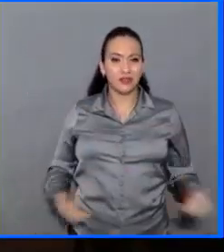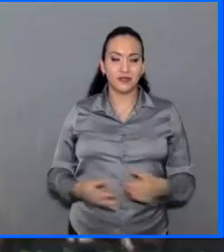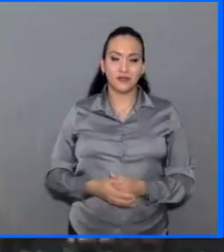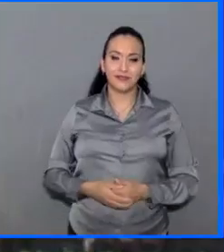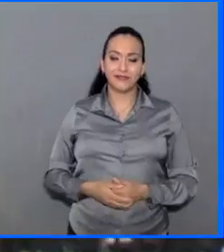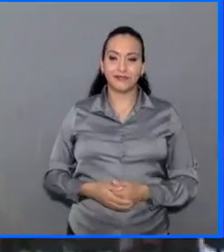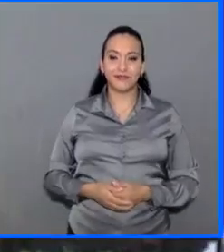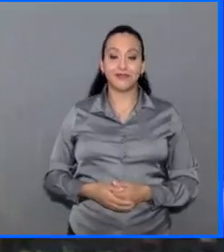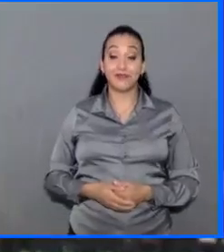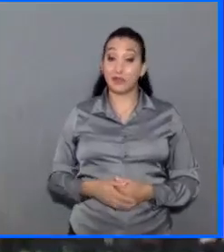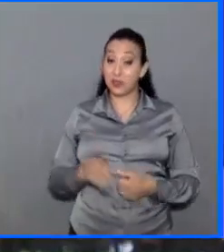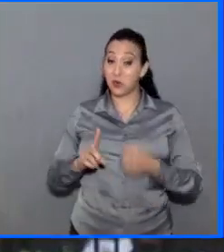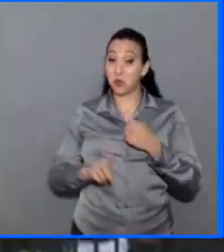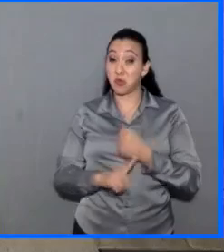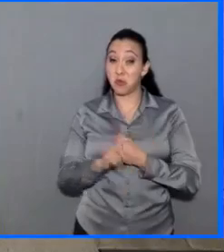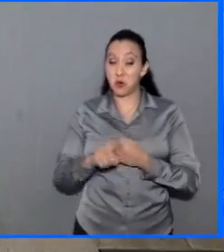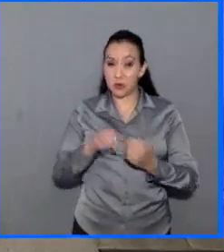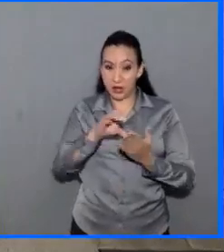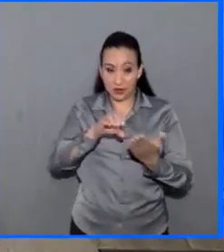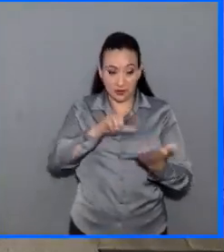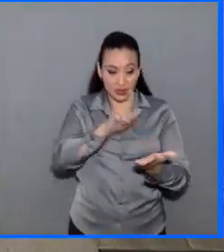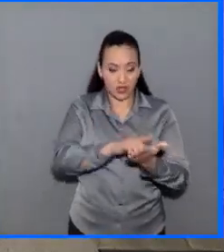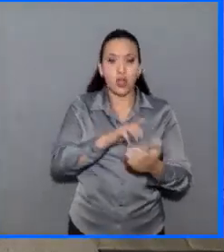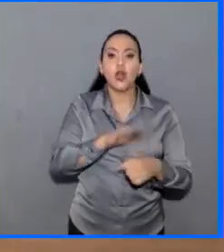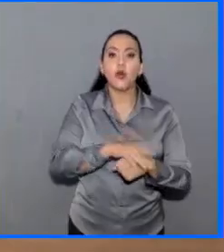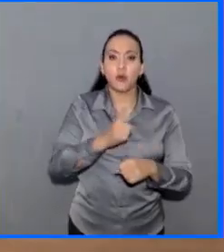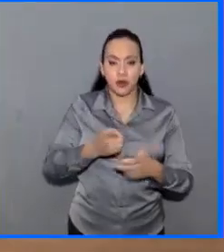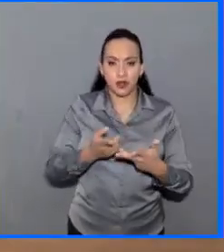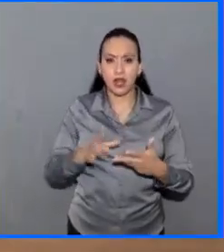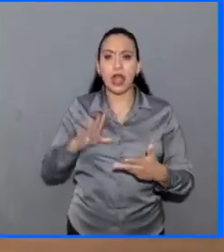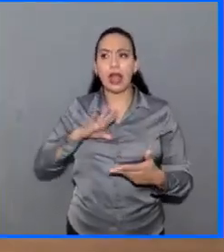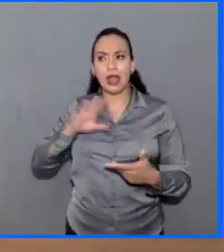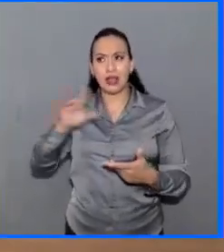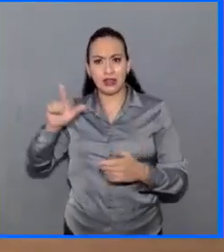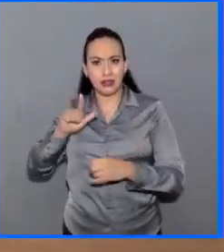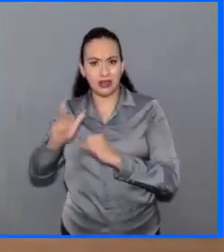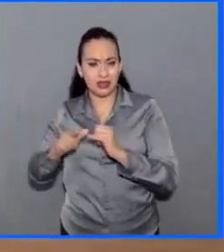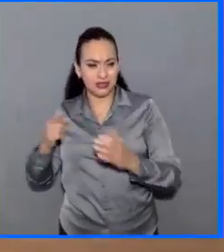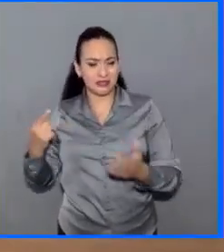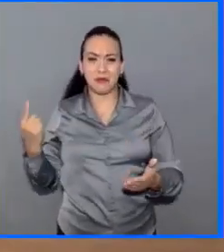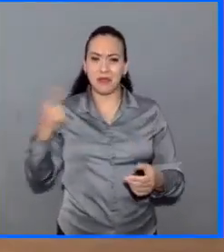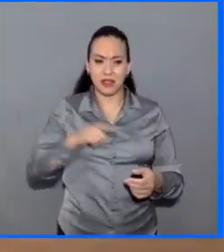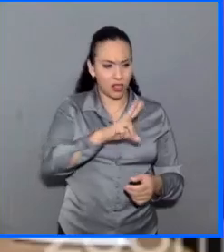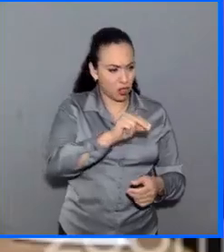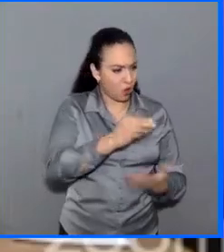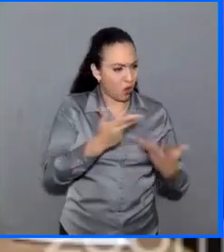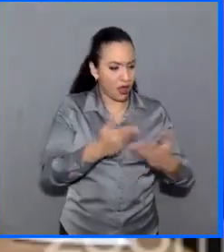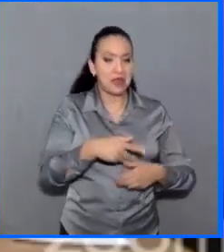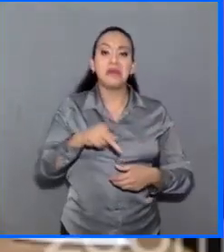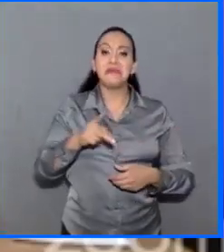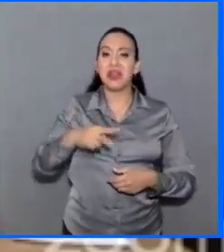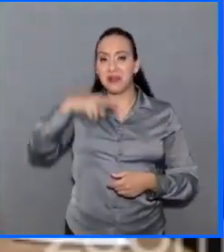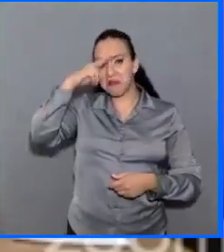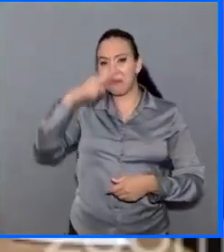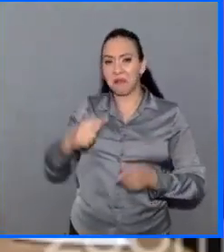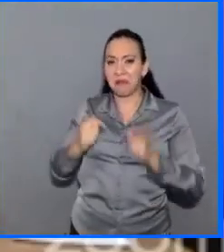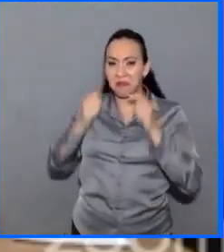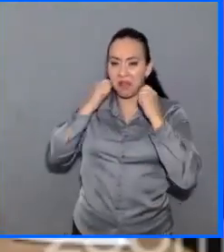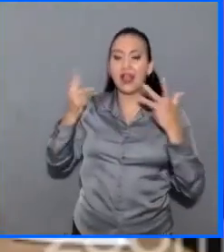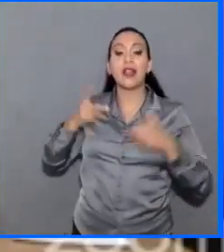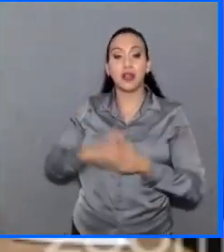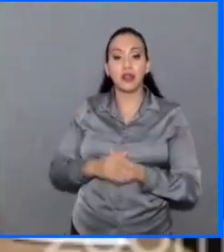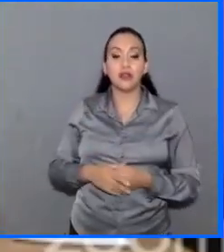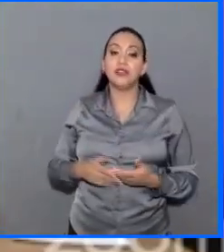crisis constitucional por desacatos de órdenes judiciales, la pérdida de la independencia judicial, la pérdida del principio